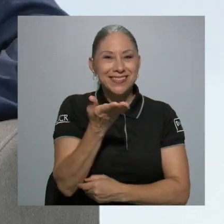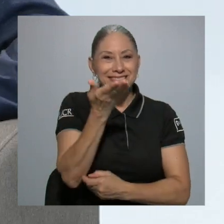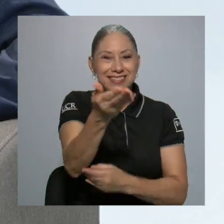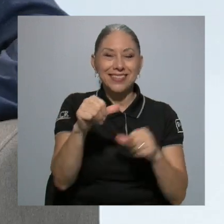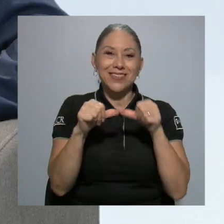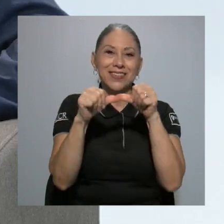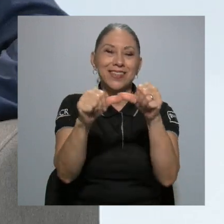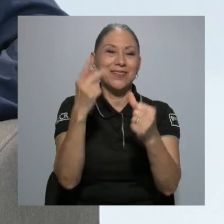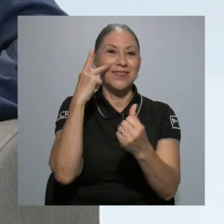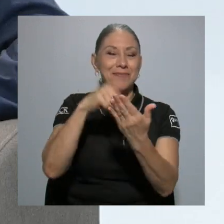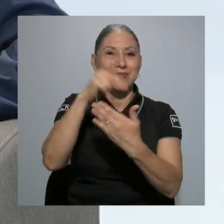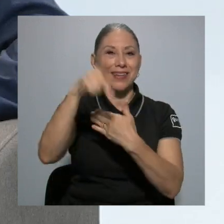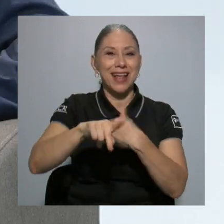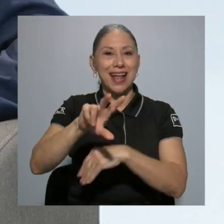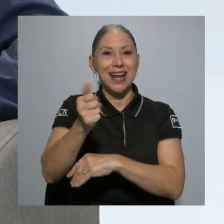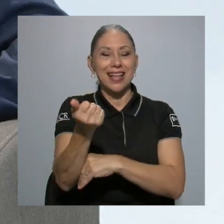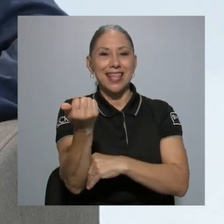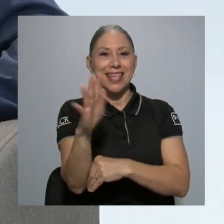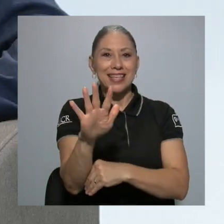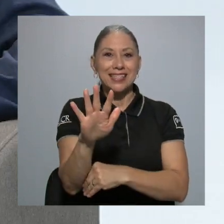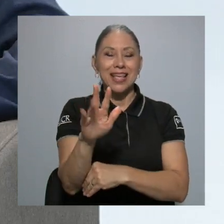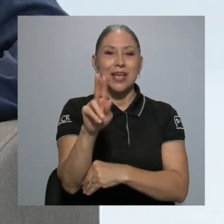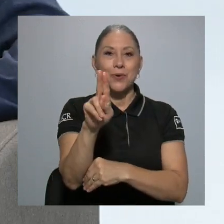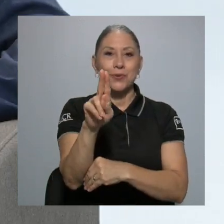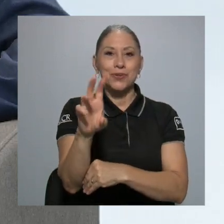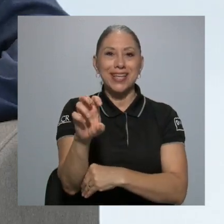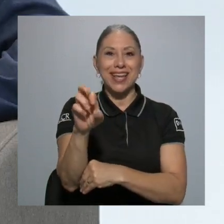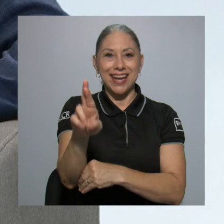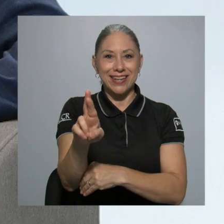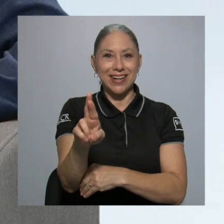ustedes. Continúen con la programación de Canal 15